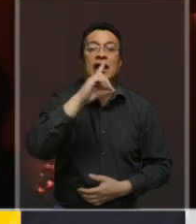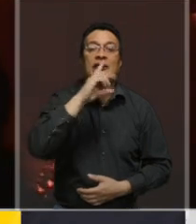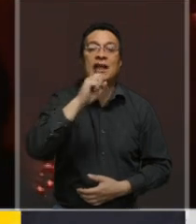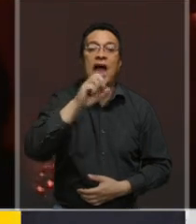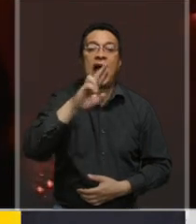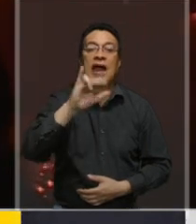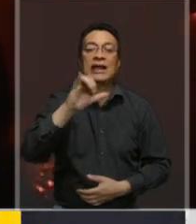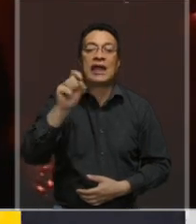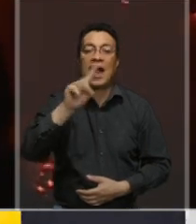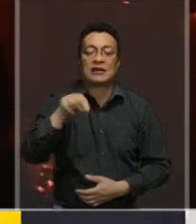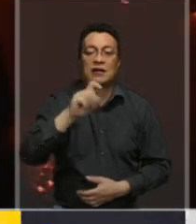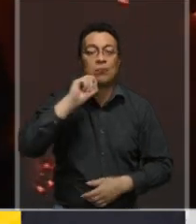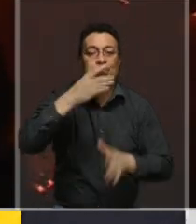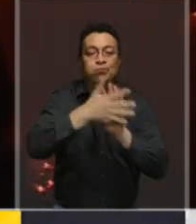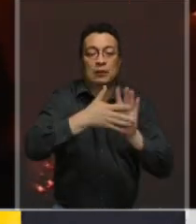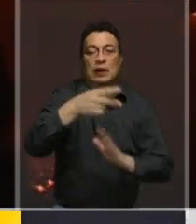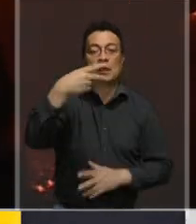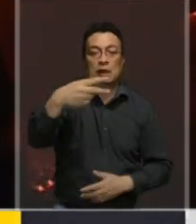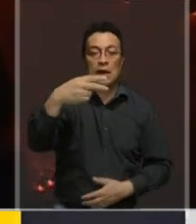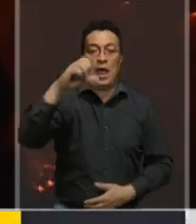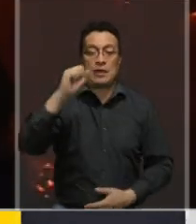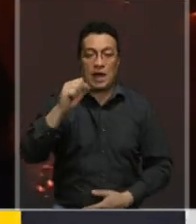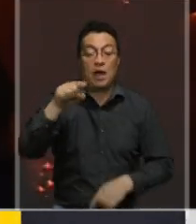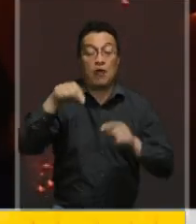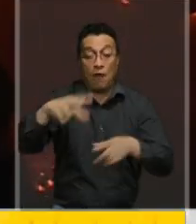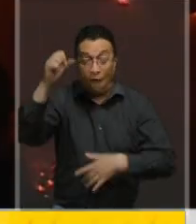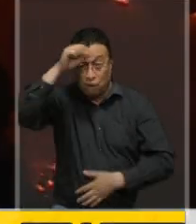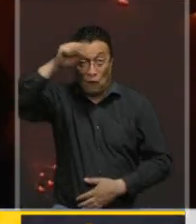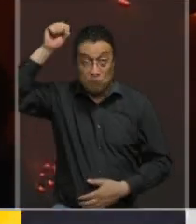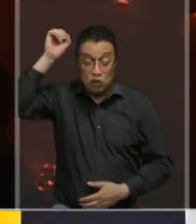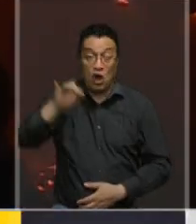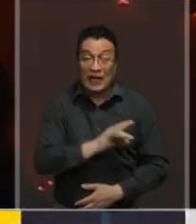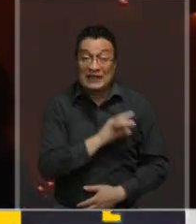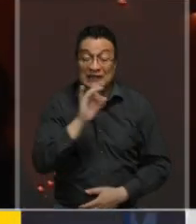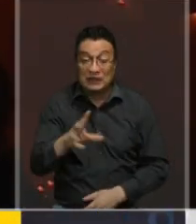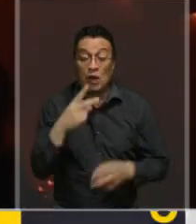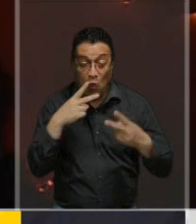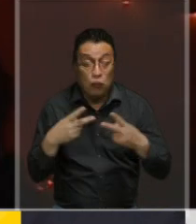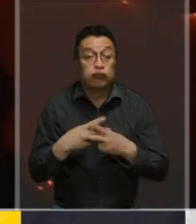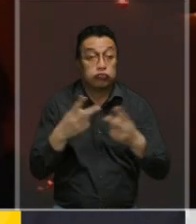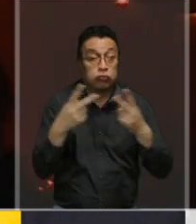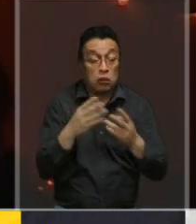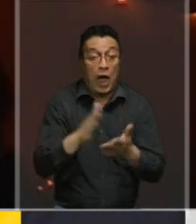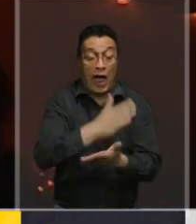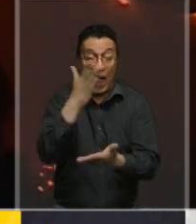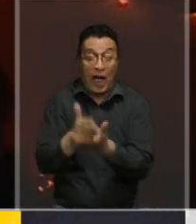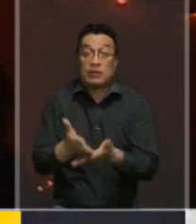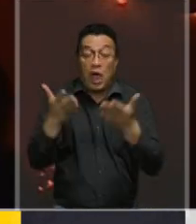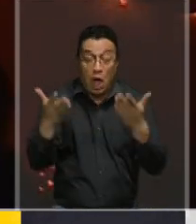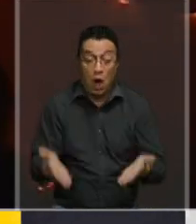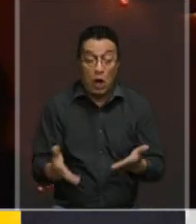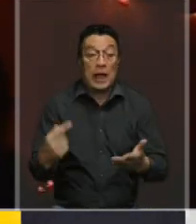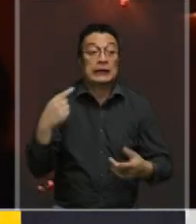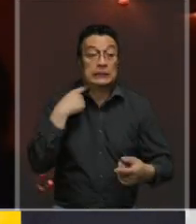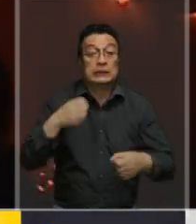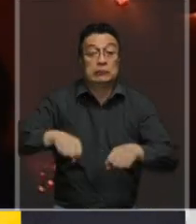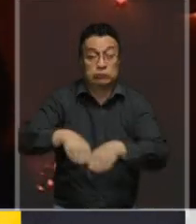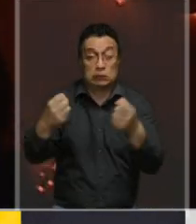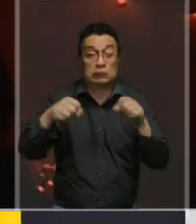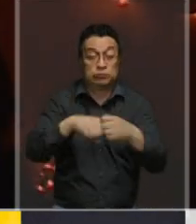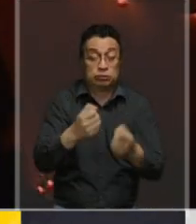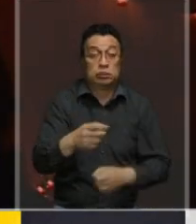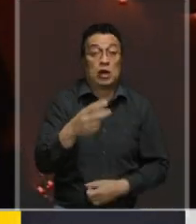a través de Bomberos de Chile, de la región de Valparaíso, se estima hasta ahora una afectación y destrucción de